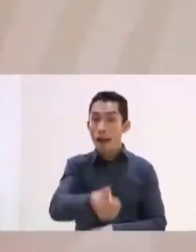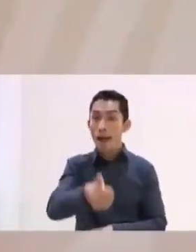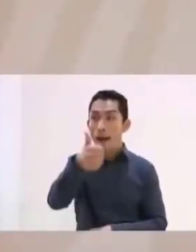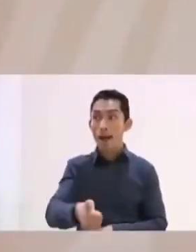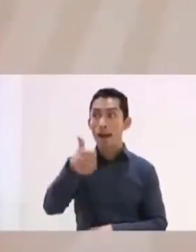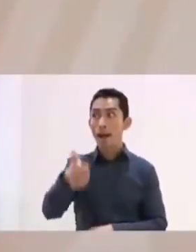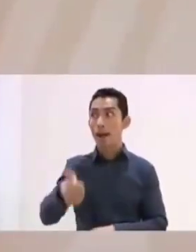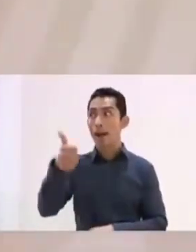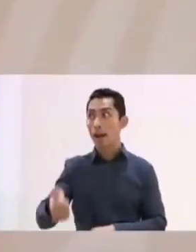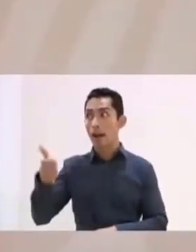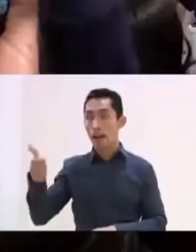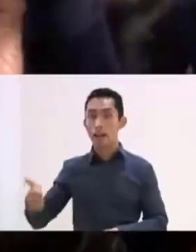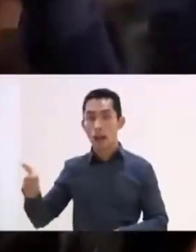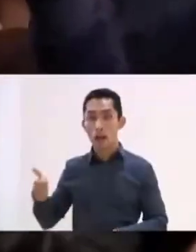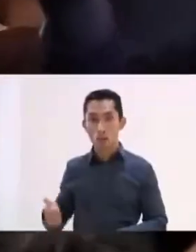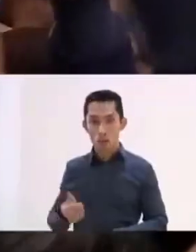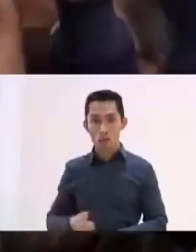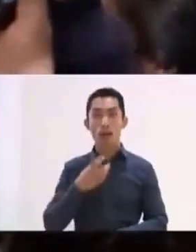sin intermediarios.